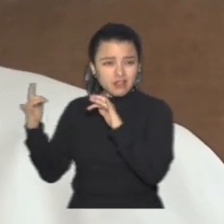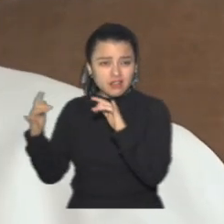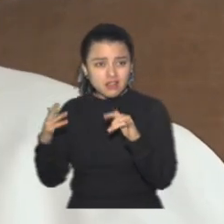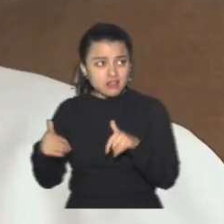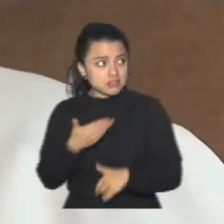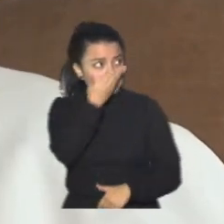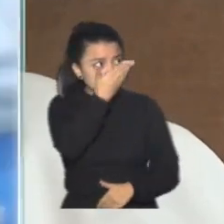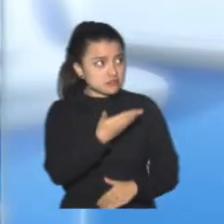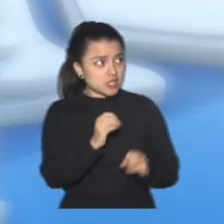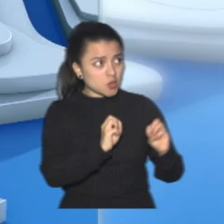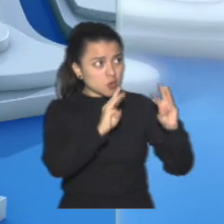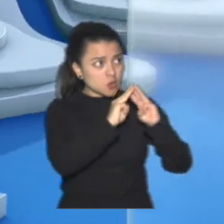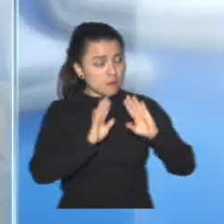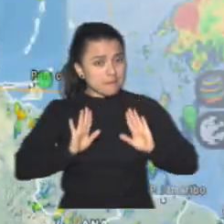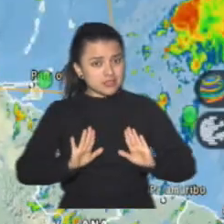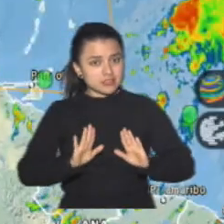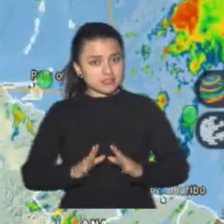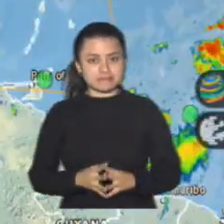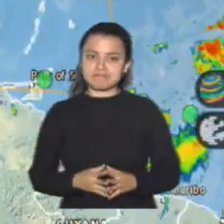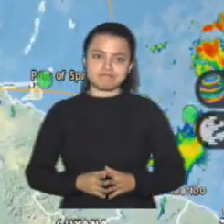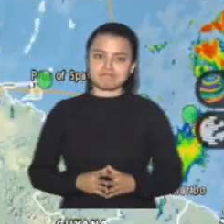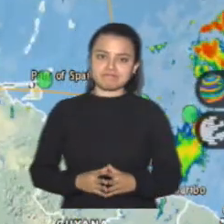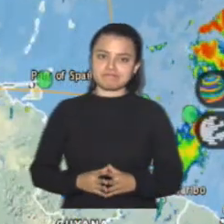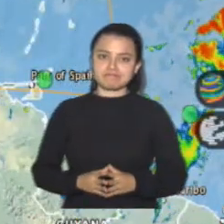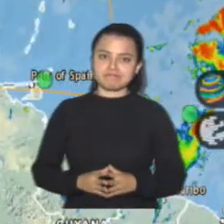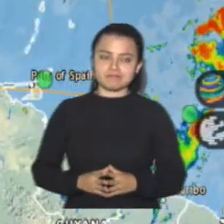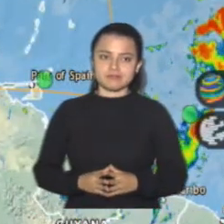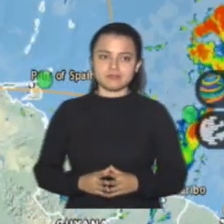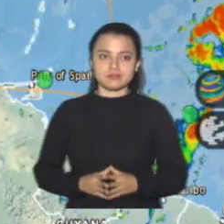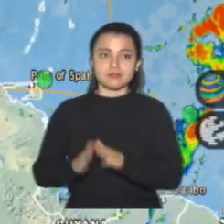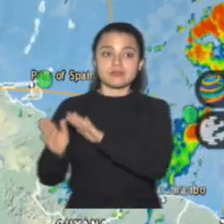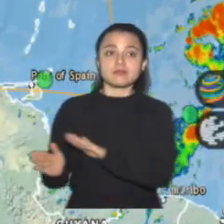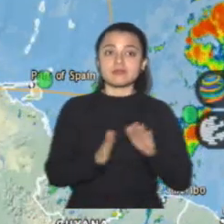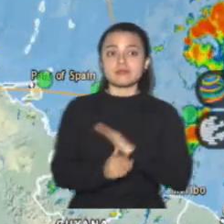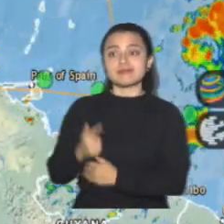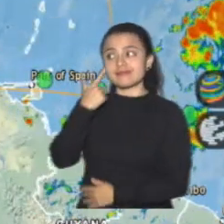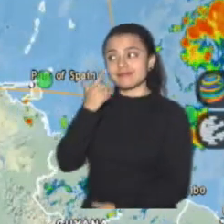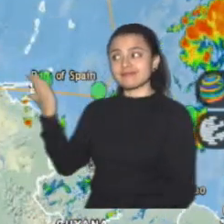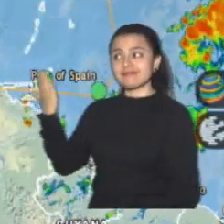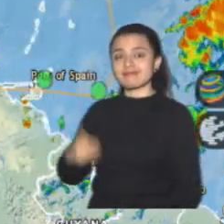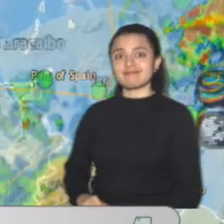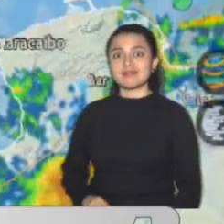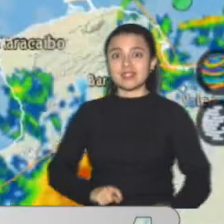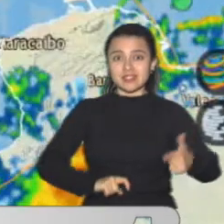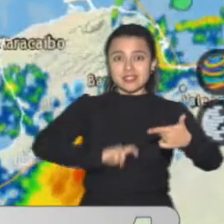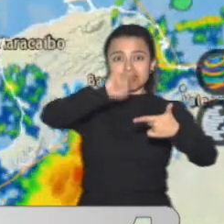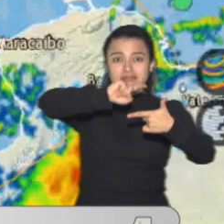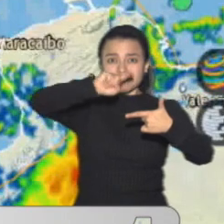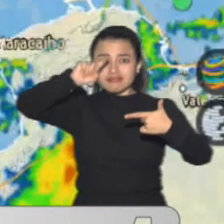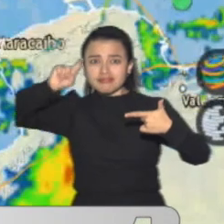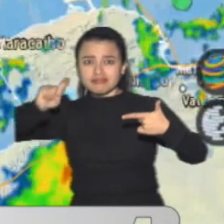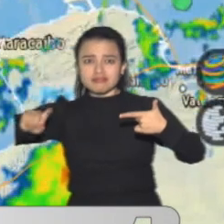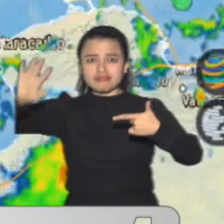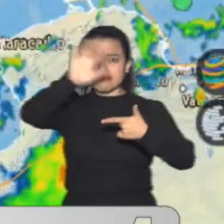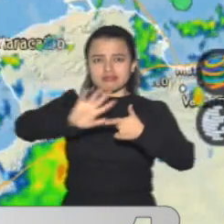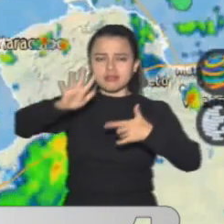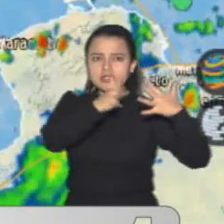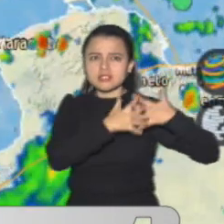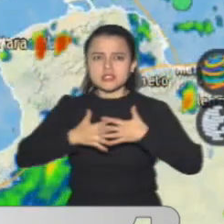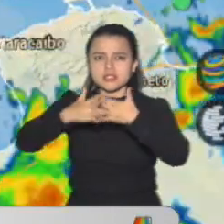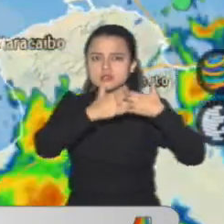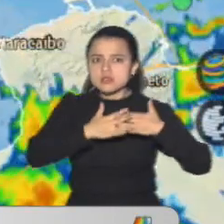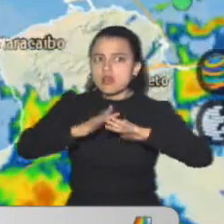poder según el centro nacional de huracanes de eeuu una potencial tormenta tropical